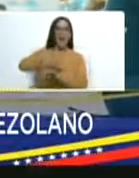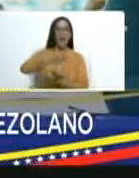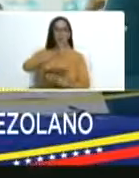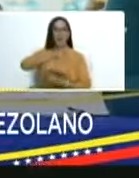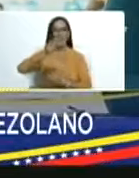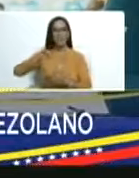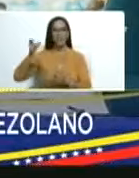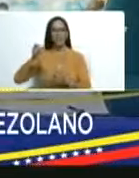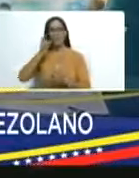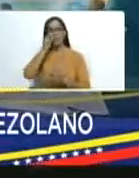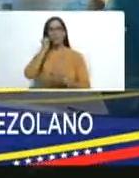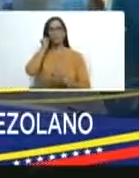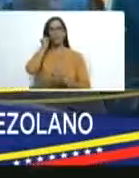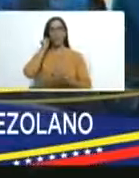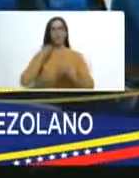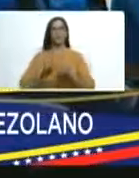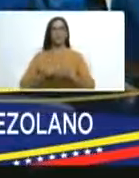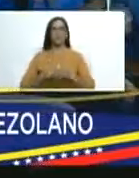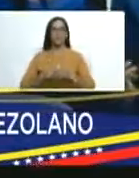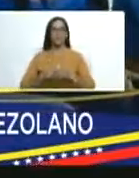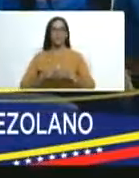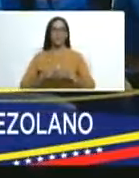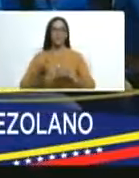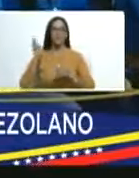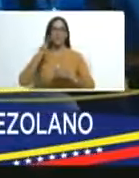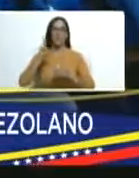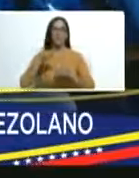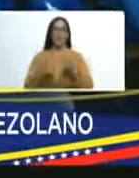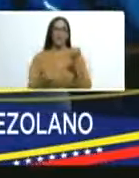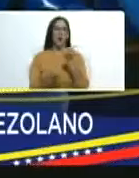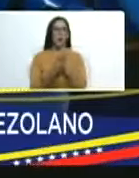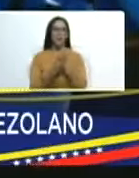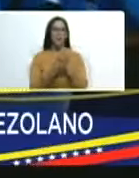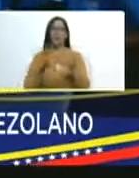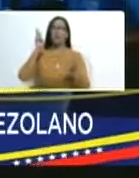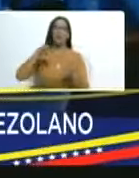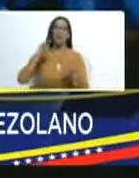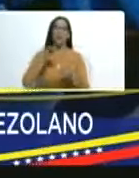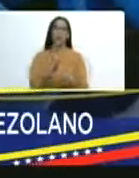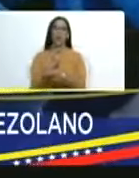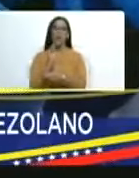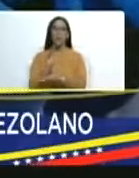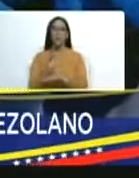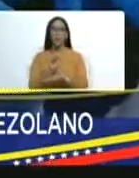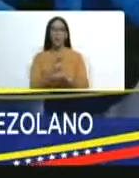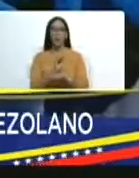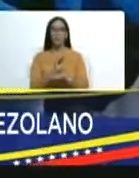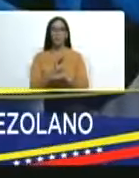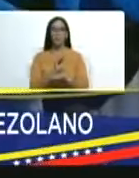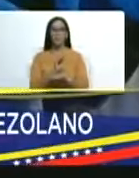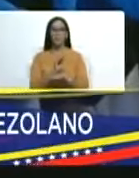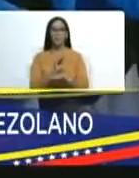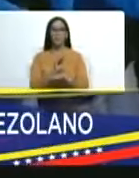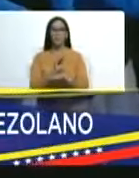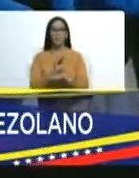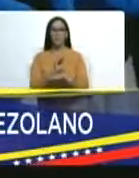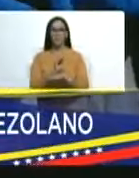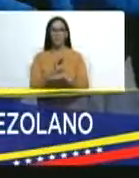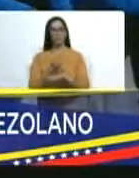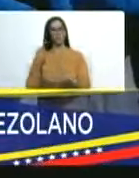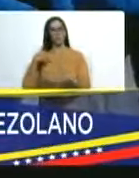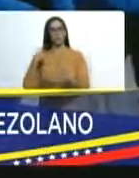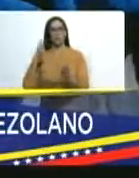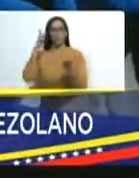las pescadoras. Jamás los apoyaron, jamás los protegieron. Tuvo que llegar